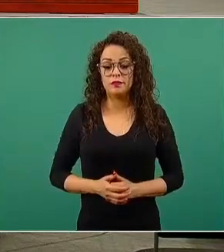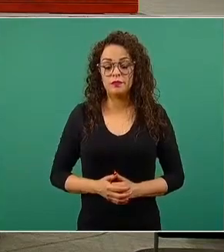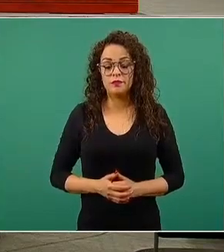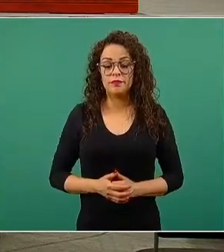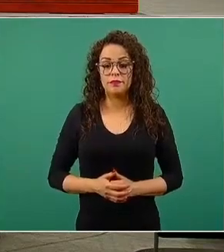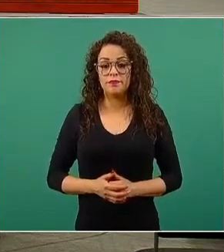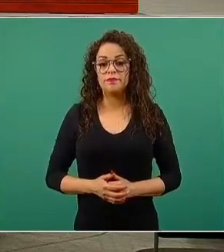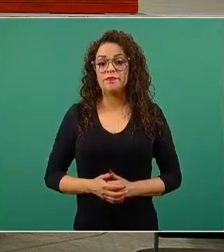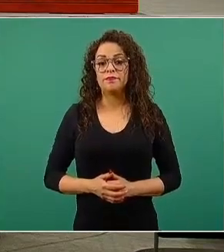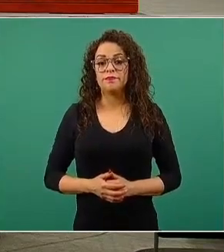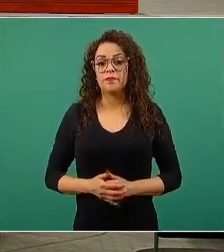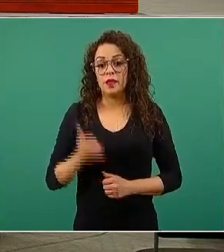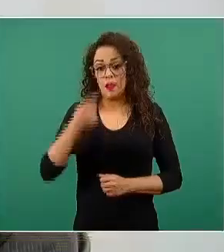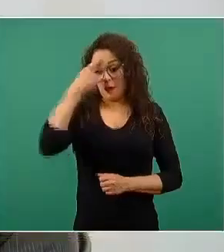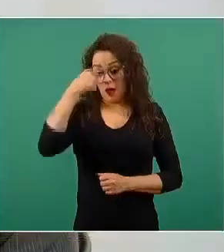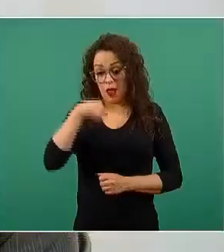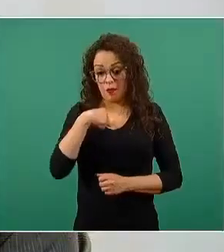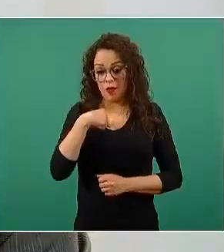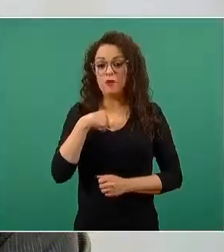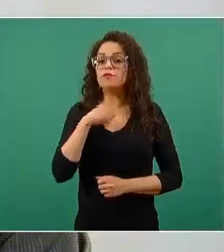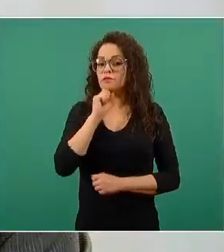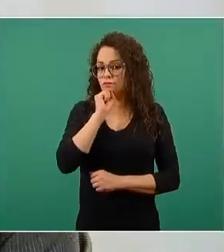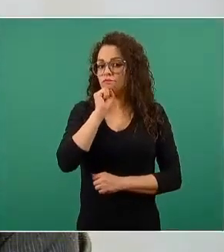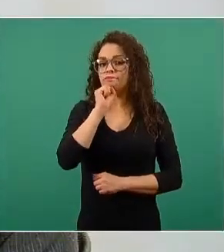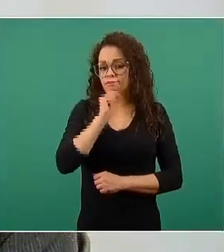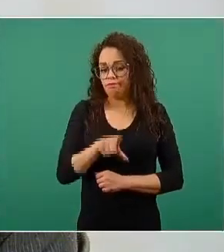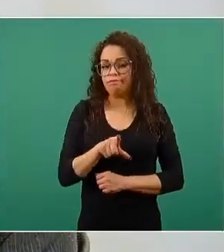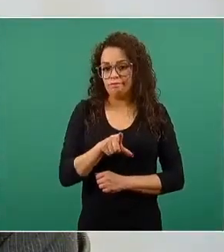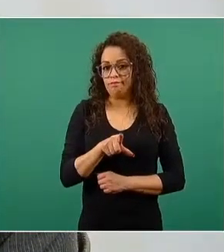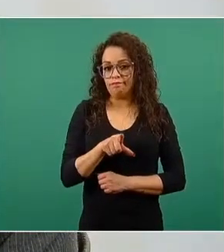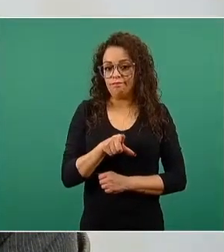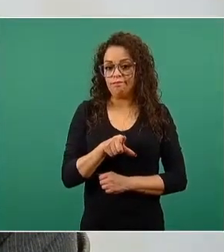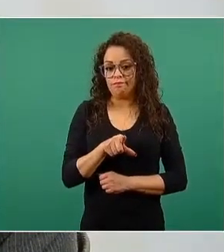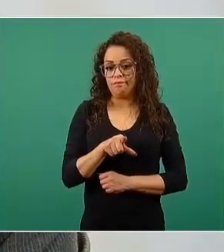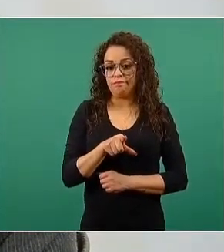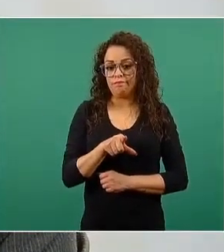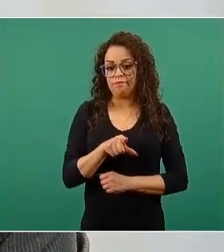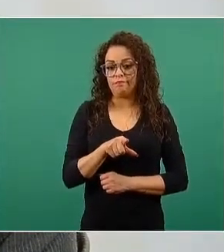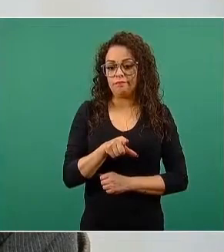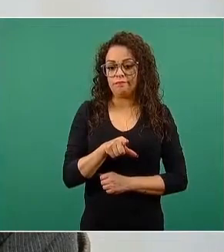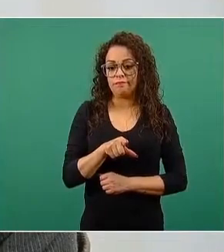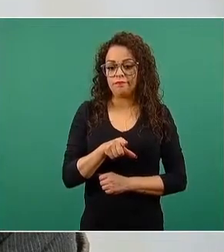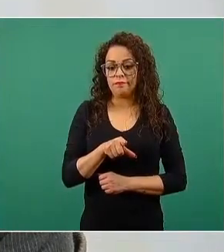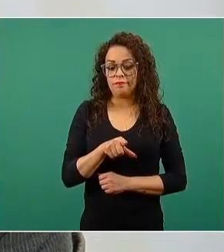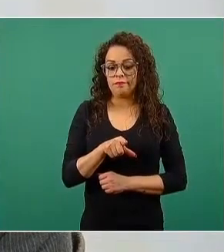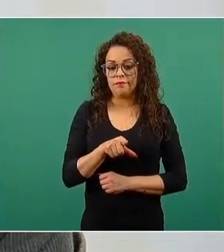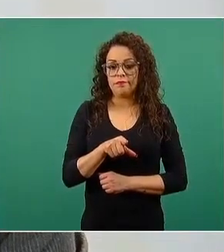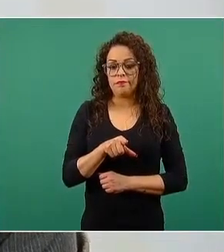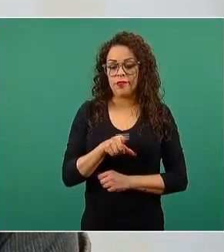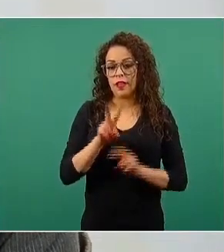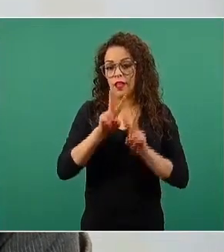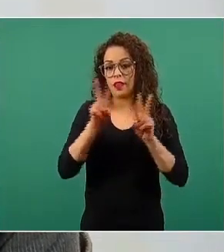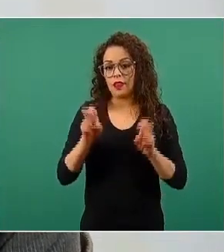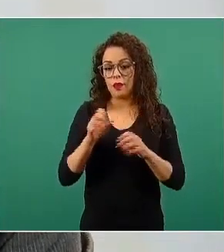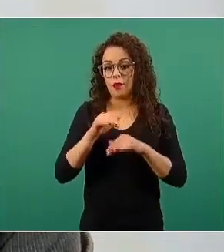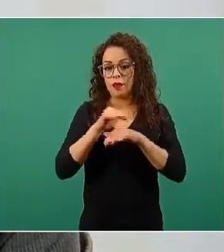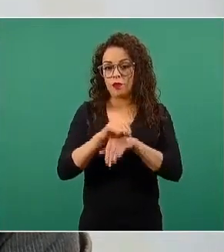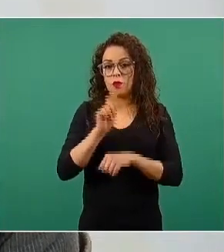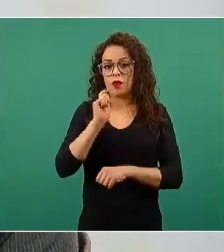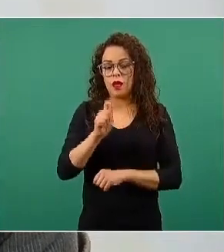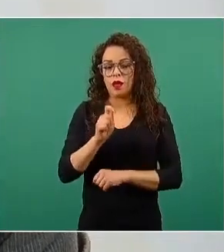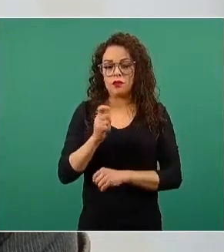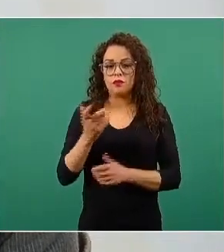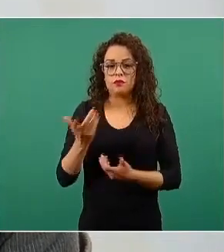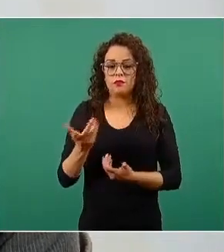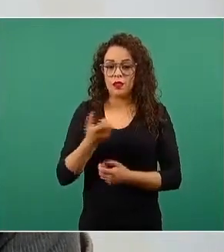desde luego también para un servidor. Siempre uno en estos temas, en la medicina en general,